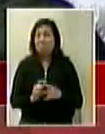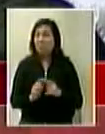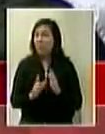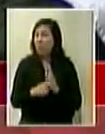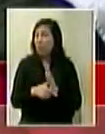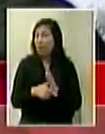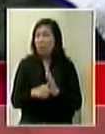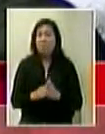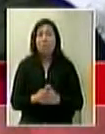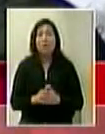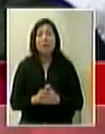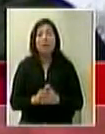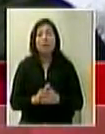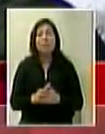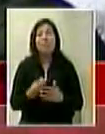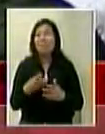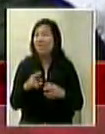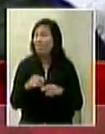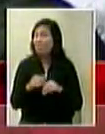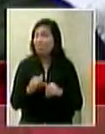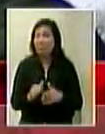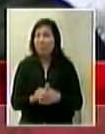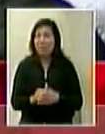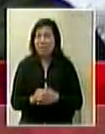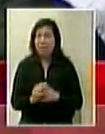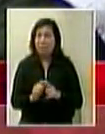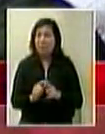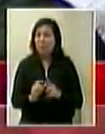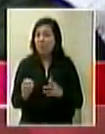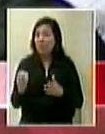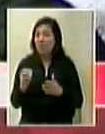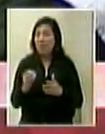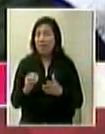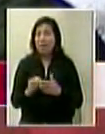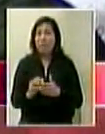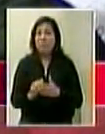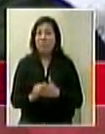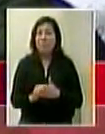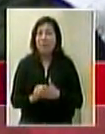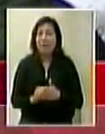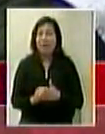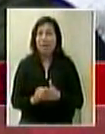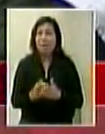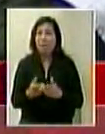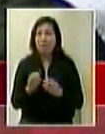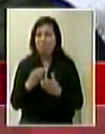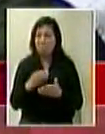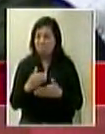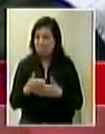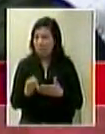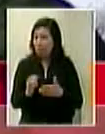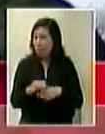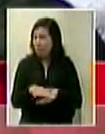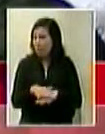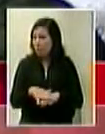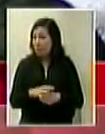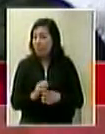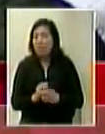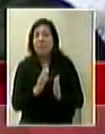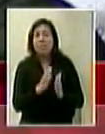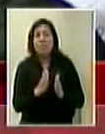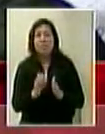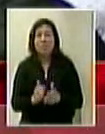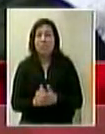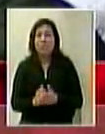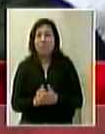después el aislamiento no es eterno, pues. Entonces yo creo que sí hay que ponderar un tratamiento